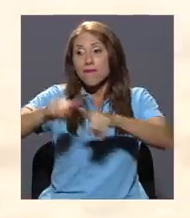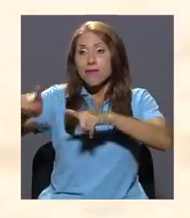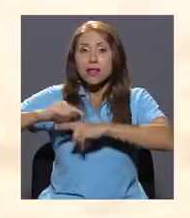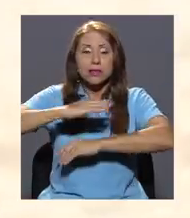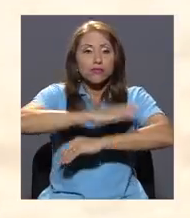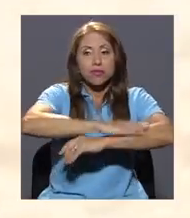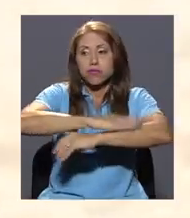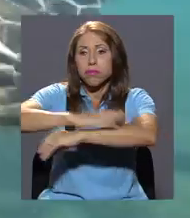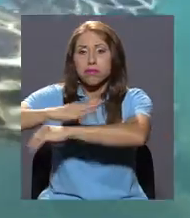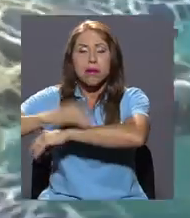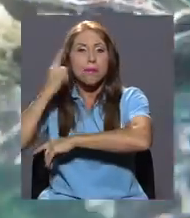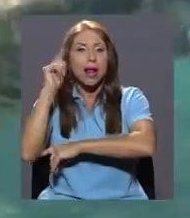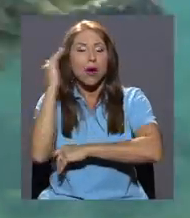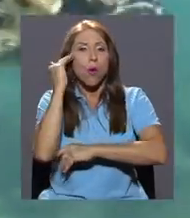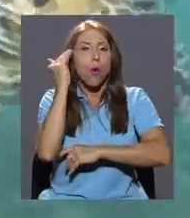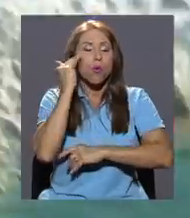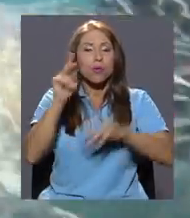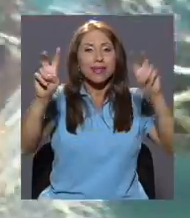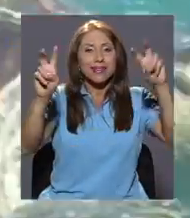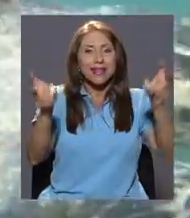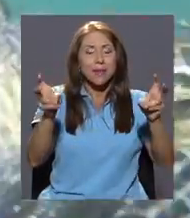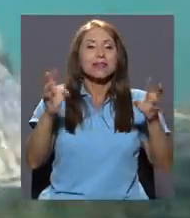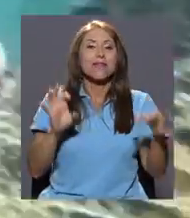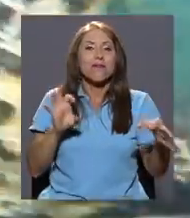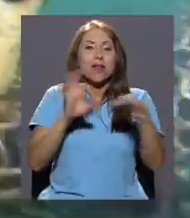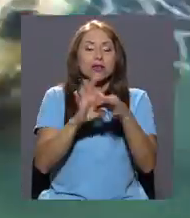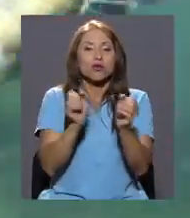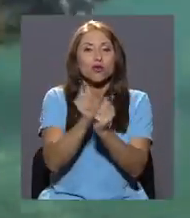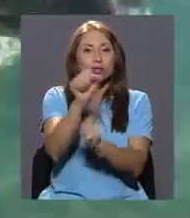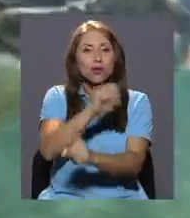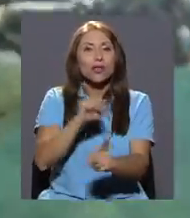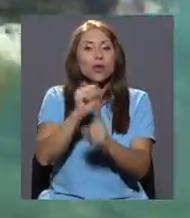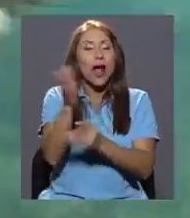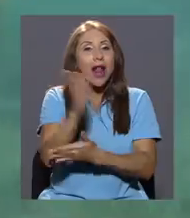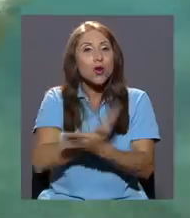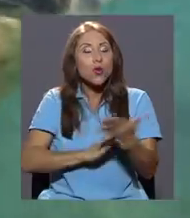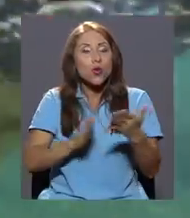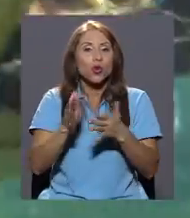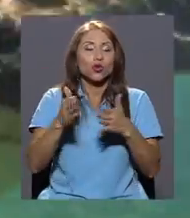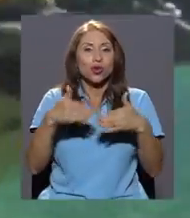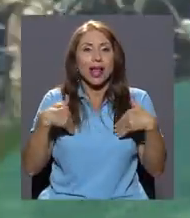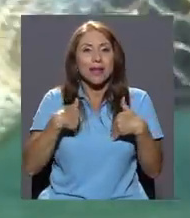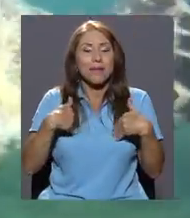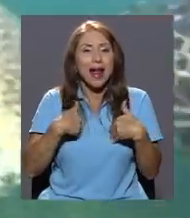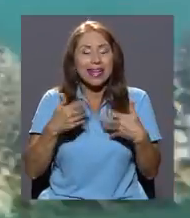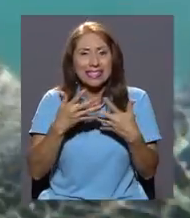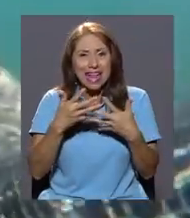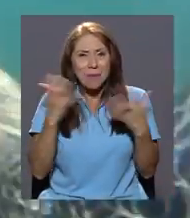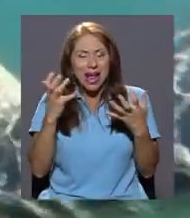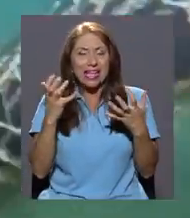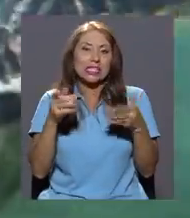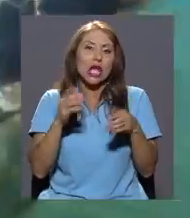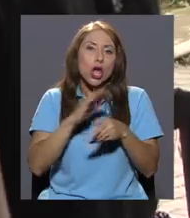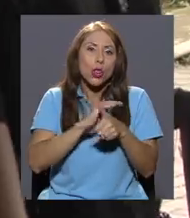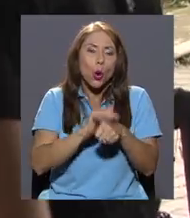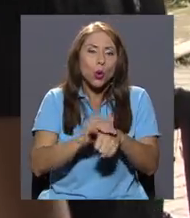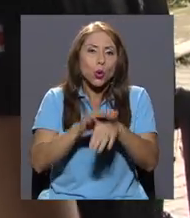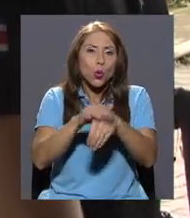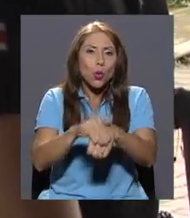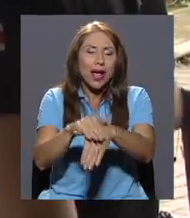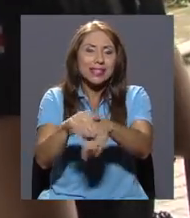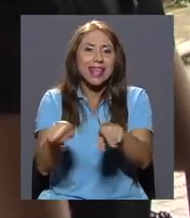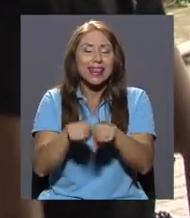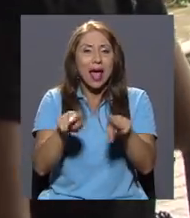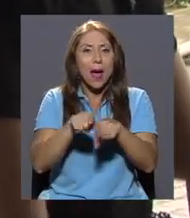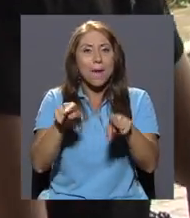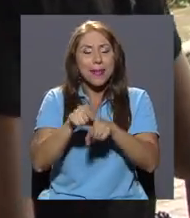permitieron conocer más sobre temas relacionados con la situación de algunos animales salvajes, tortugas marinas y tiburones. Sin embargo,